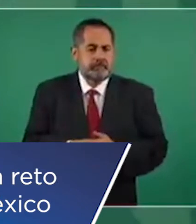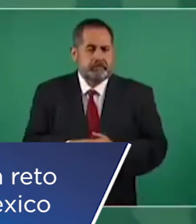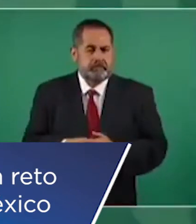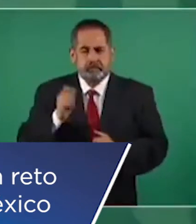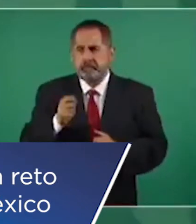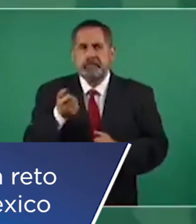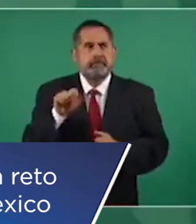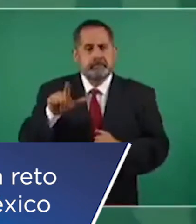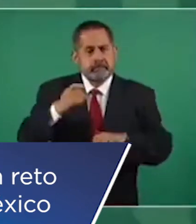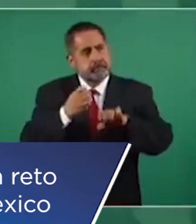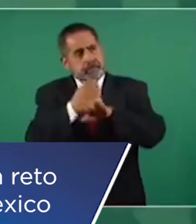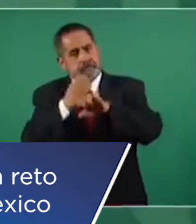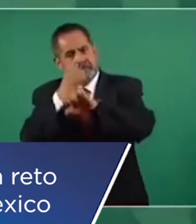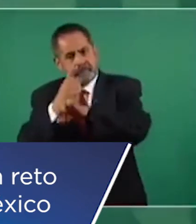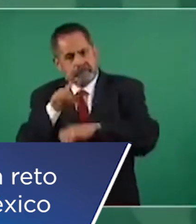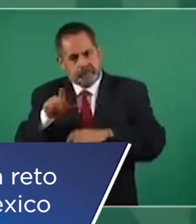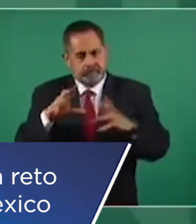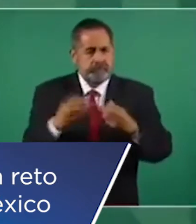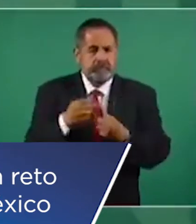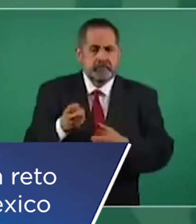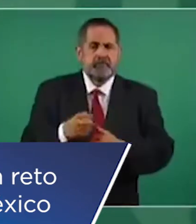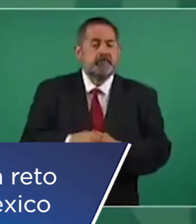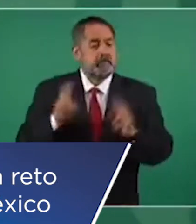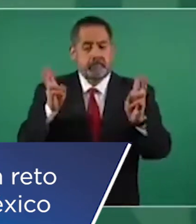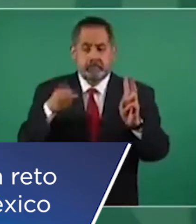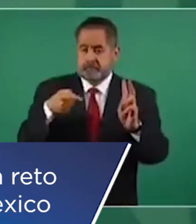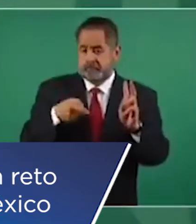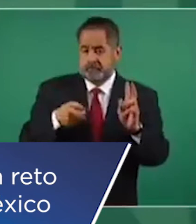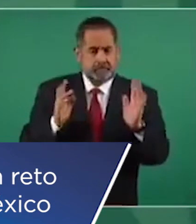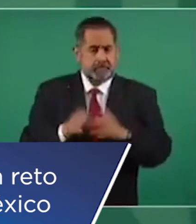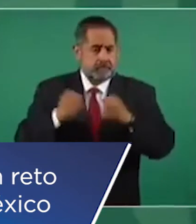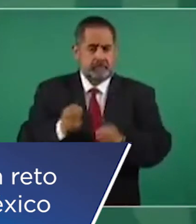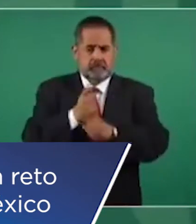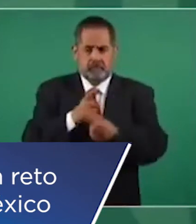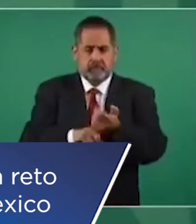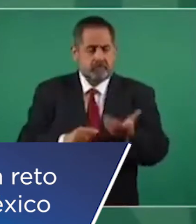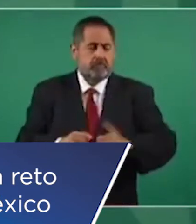de 17 estados. Y el tema fue eso, seguridad.